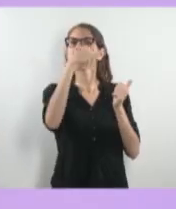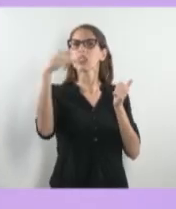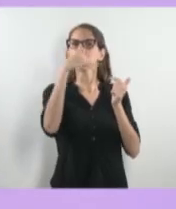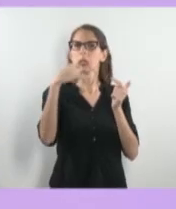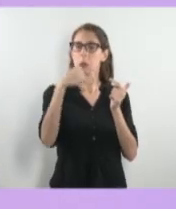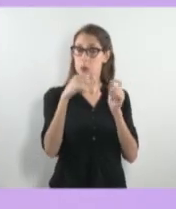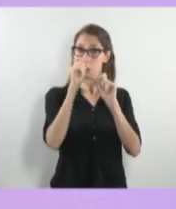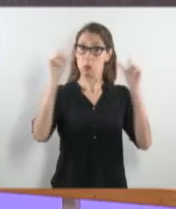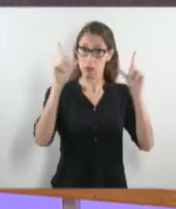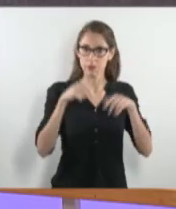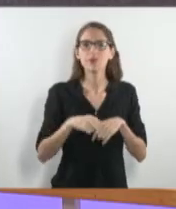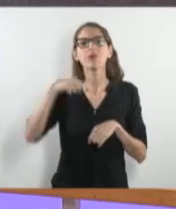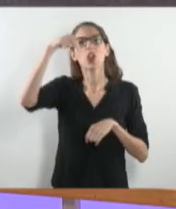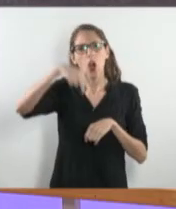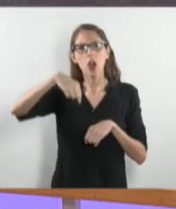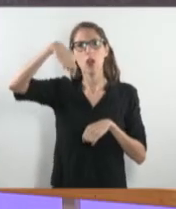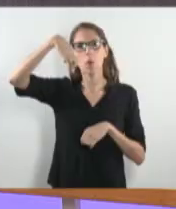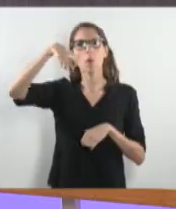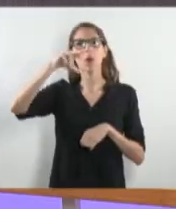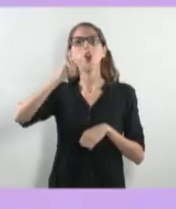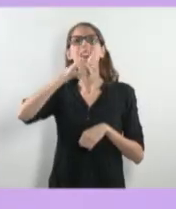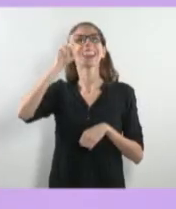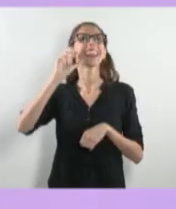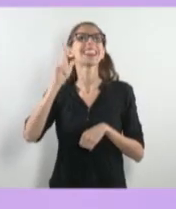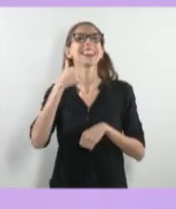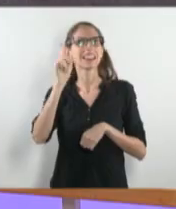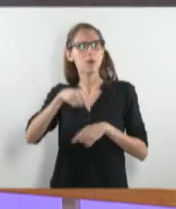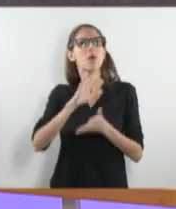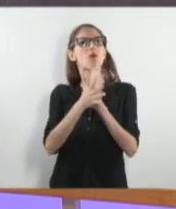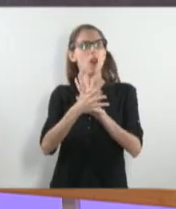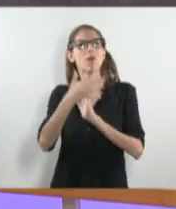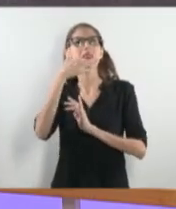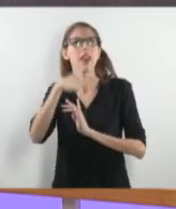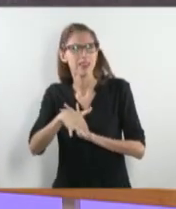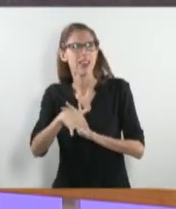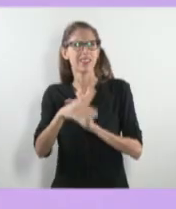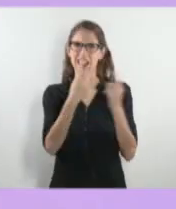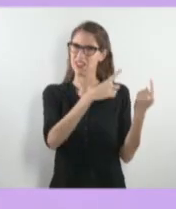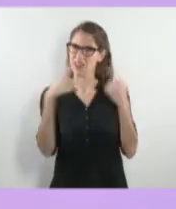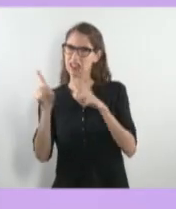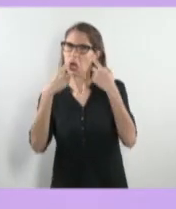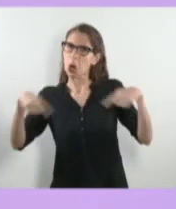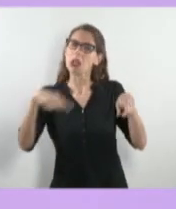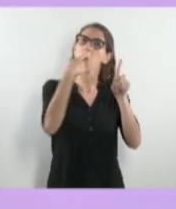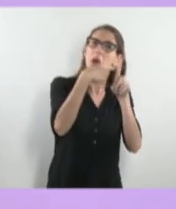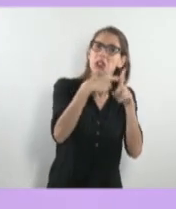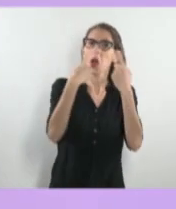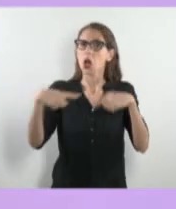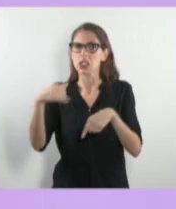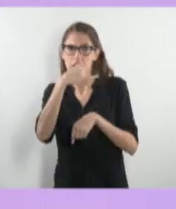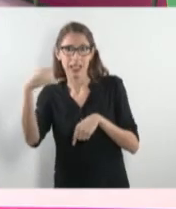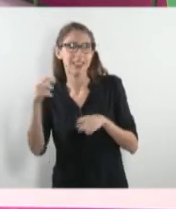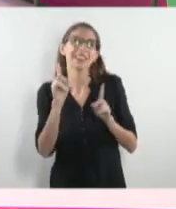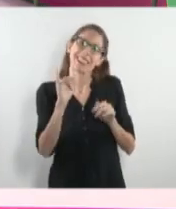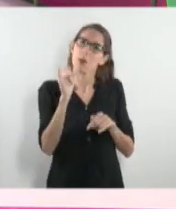Vamos a ver proteínas. Que también tiene connotaciones dobles. Siempre. Como positivas y negativas, sí, ¿no? Sí, pero como todos los alimentos de los que venimos hablando.